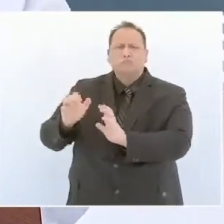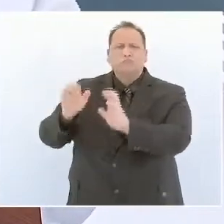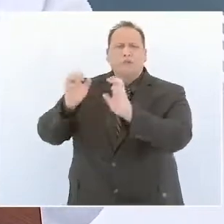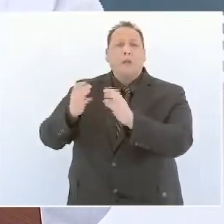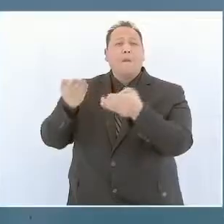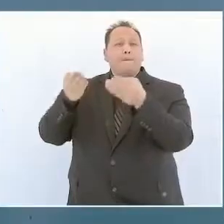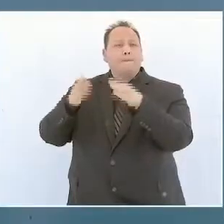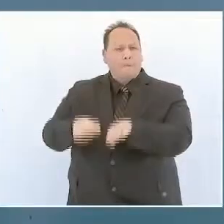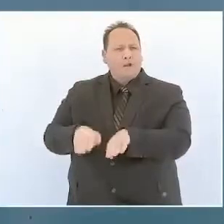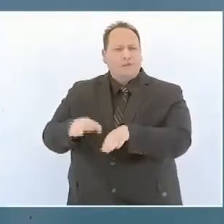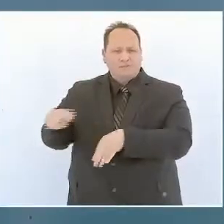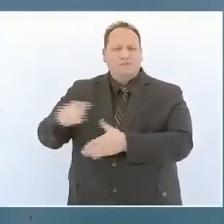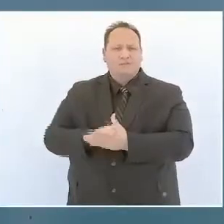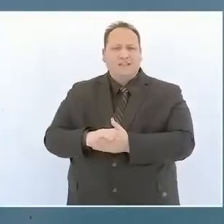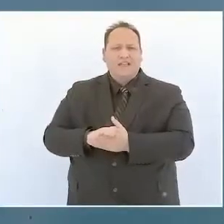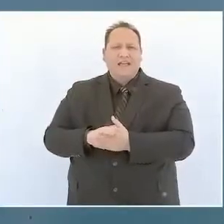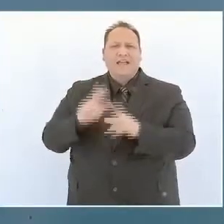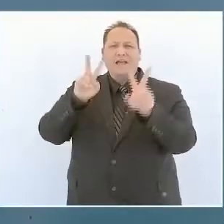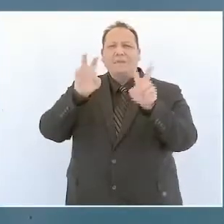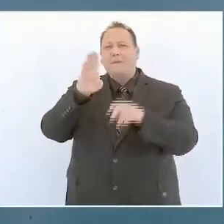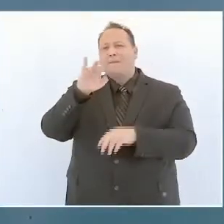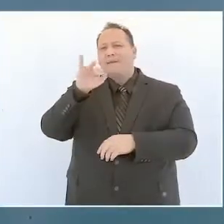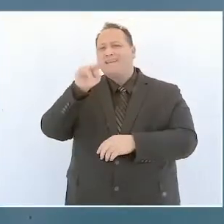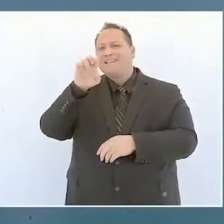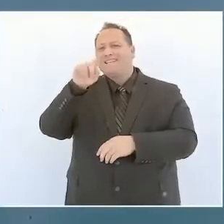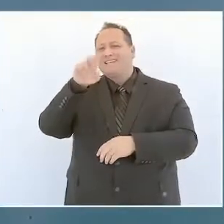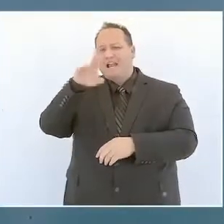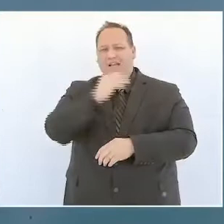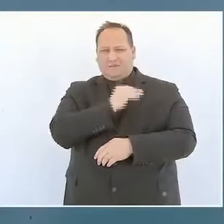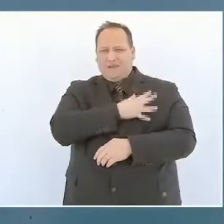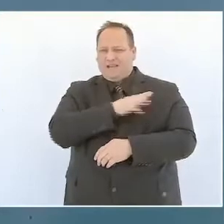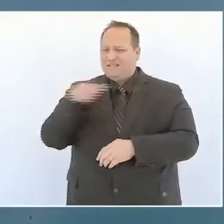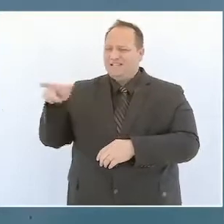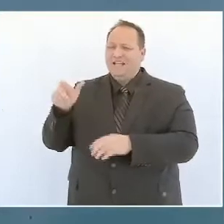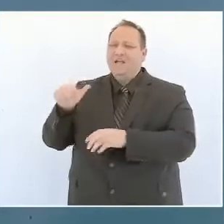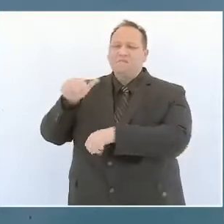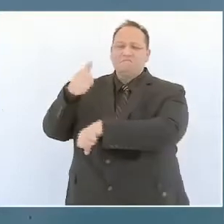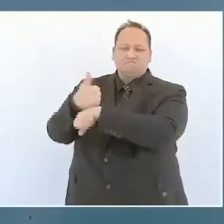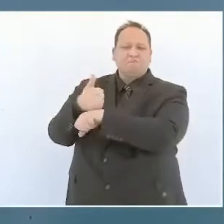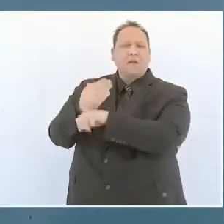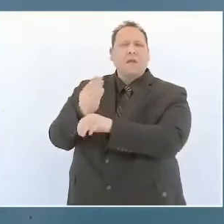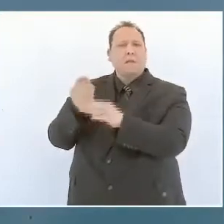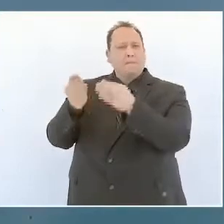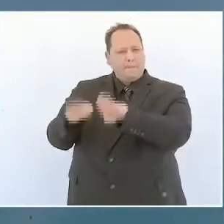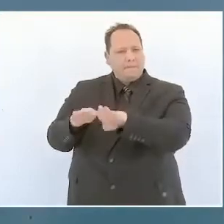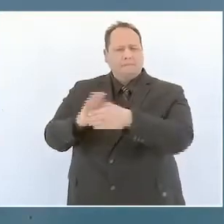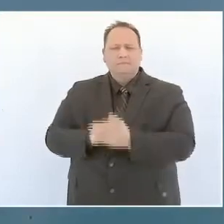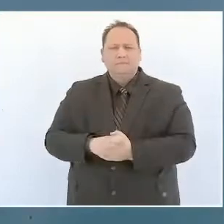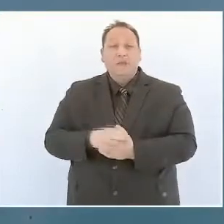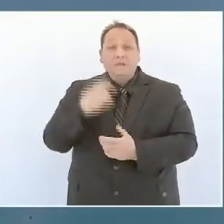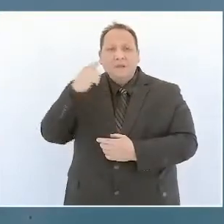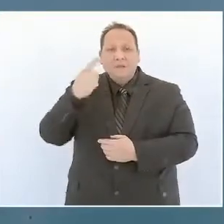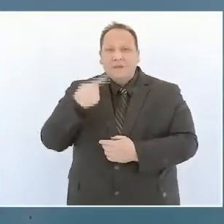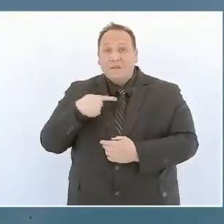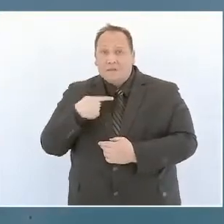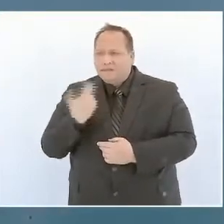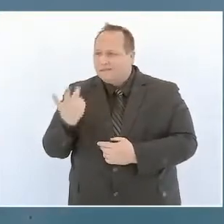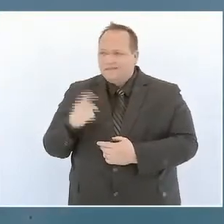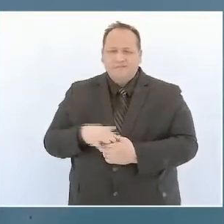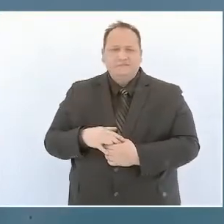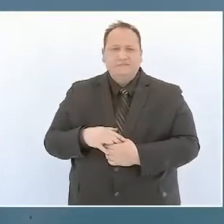un banco del bienestar para que la gente no